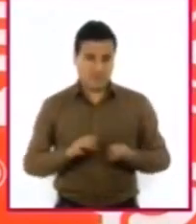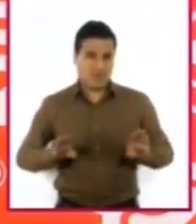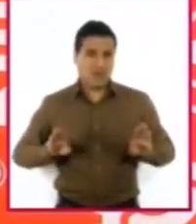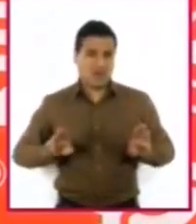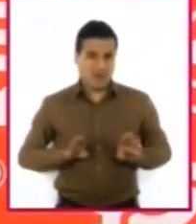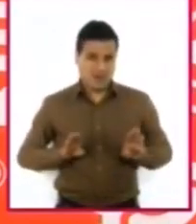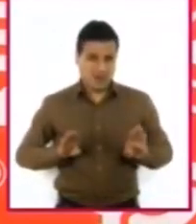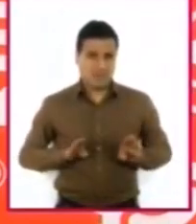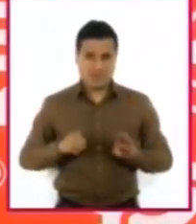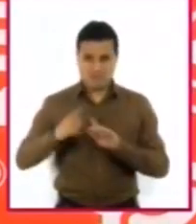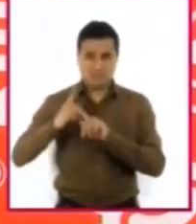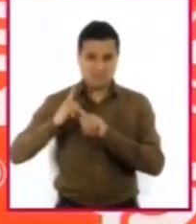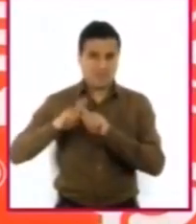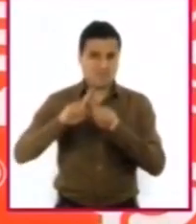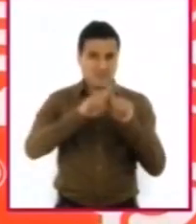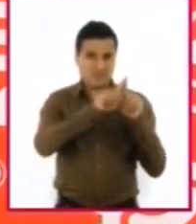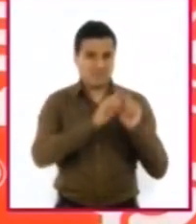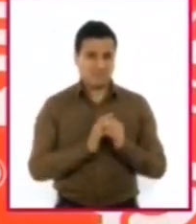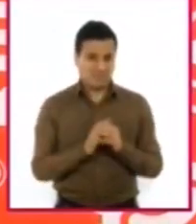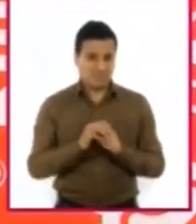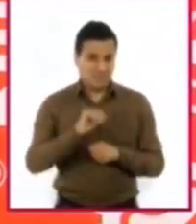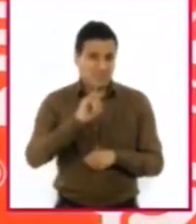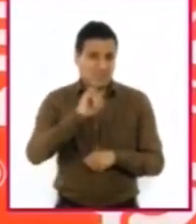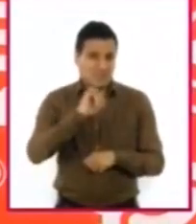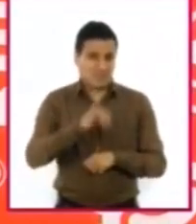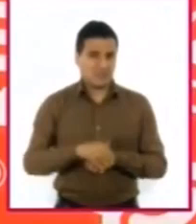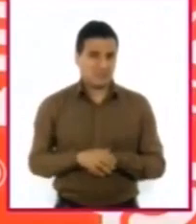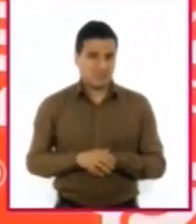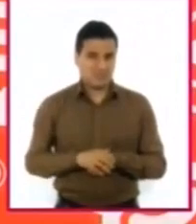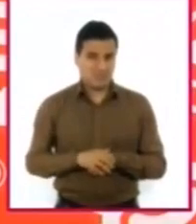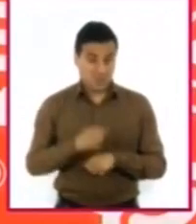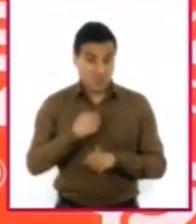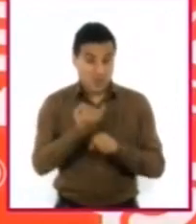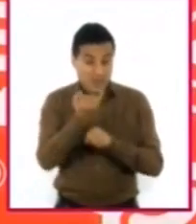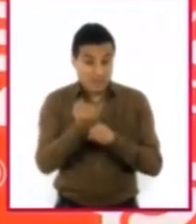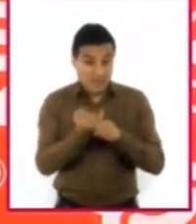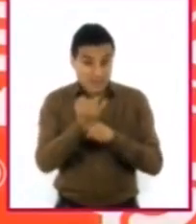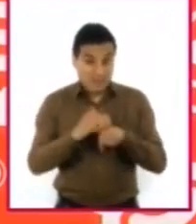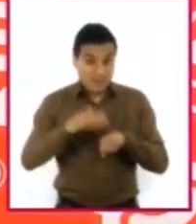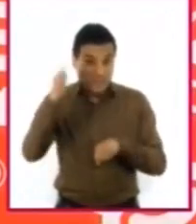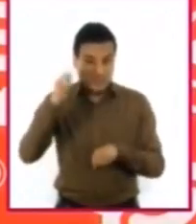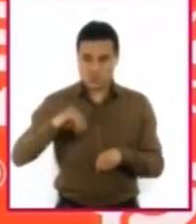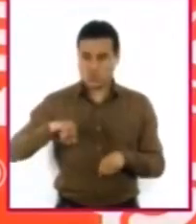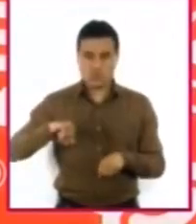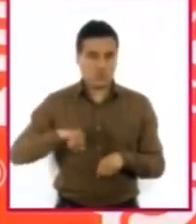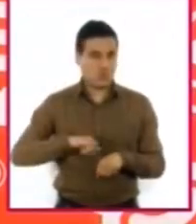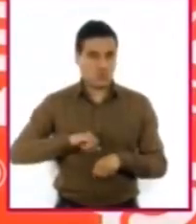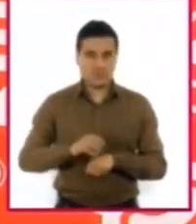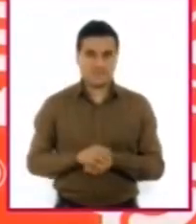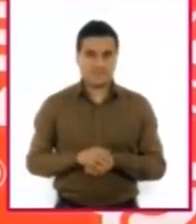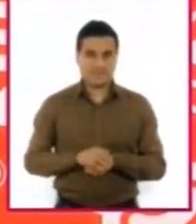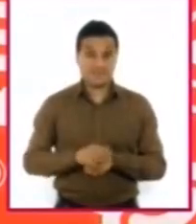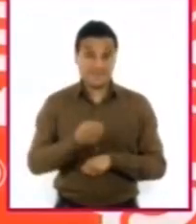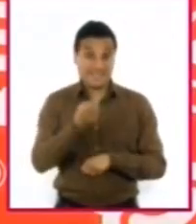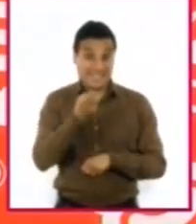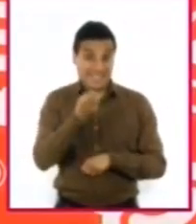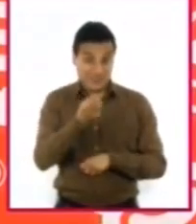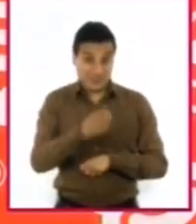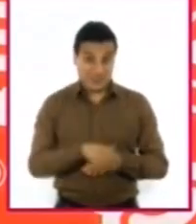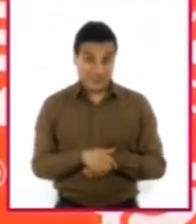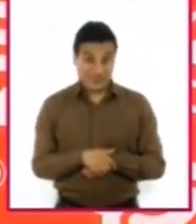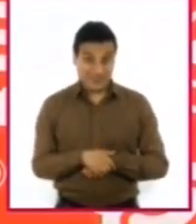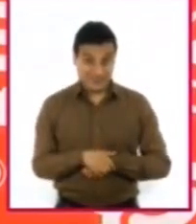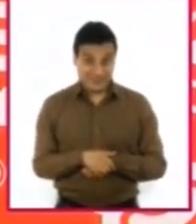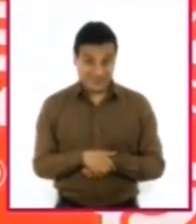diferencias entre los individuos, opinaba que este tema carecía de interés científico. A este conjunto de ideas que sugerían que los